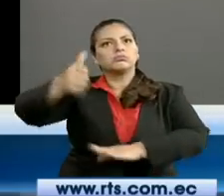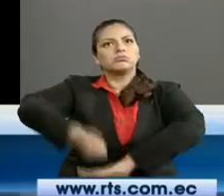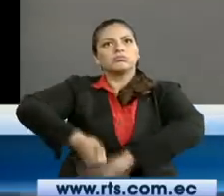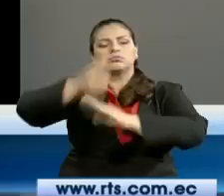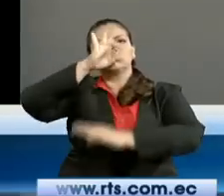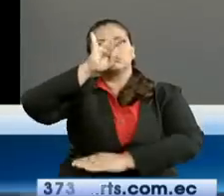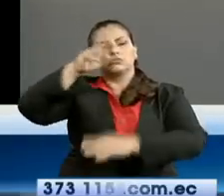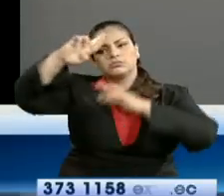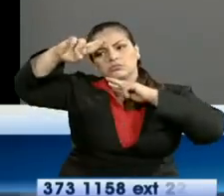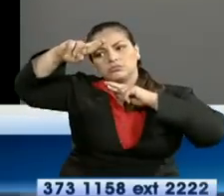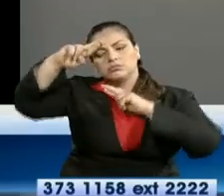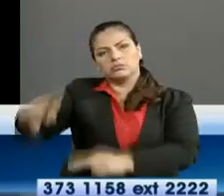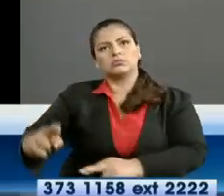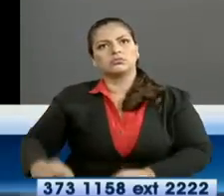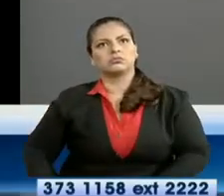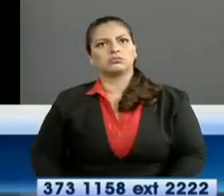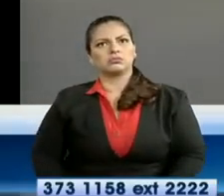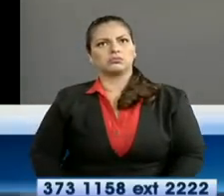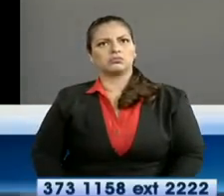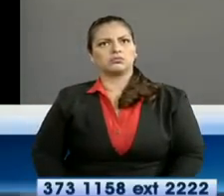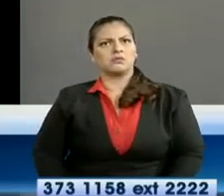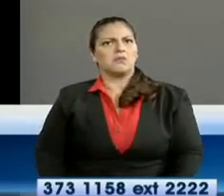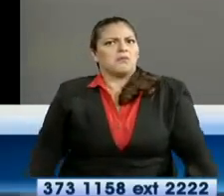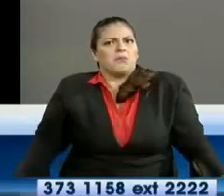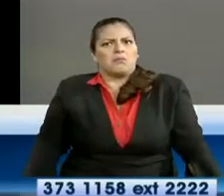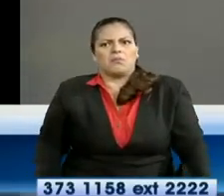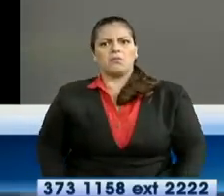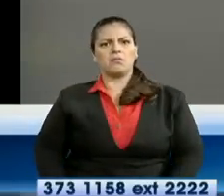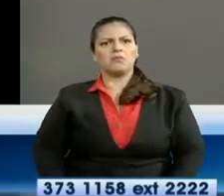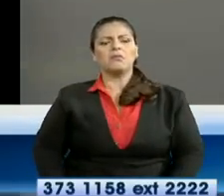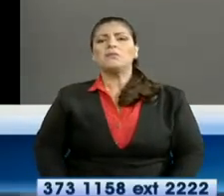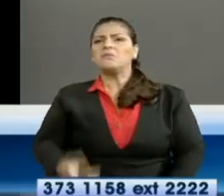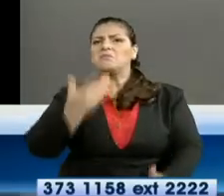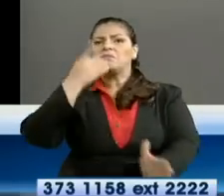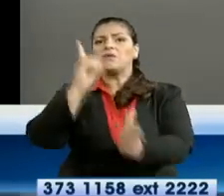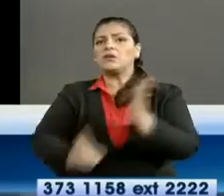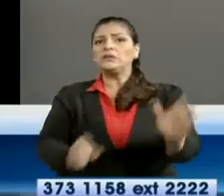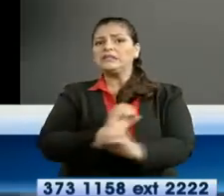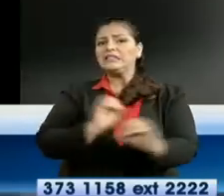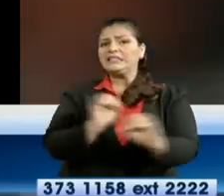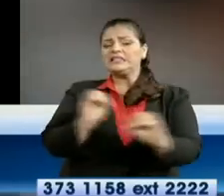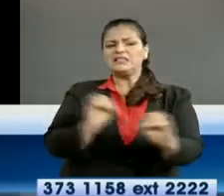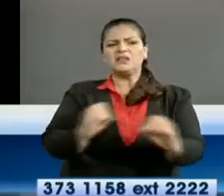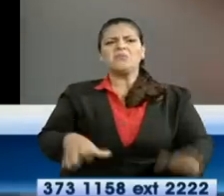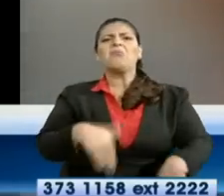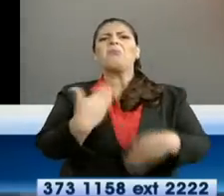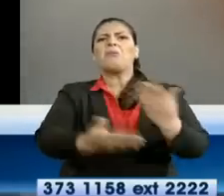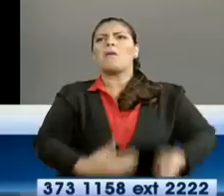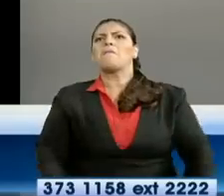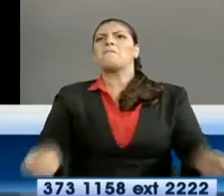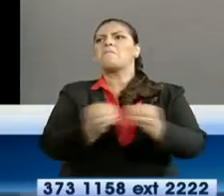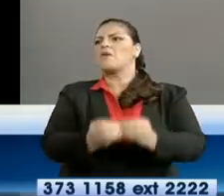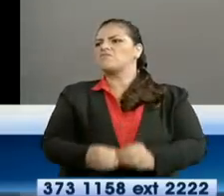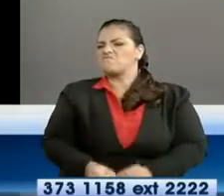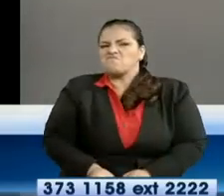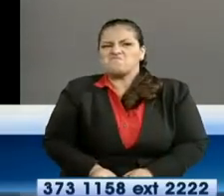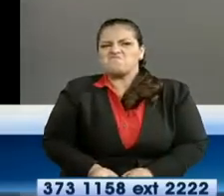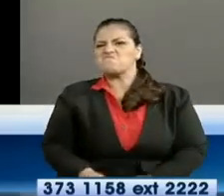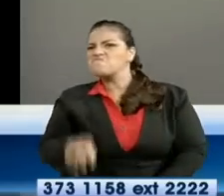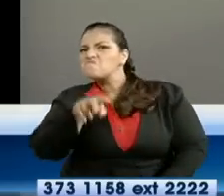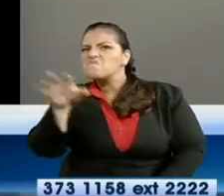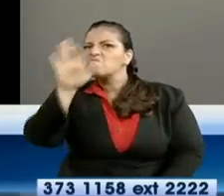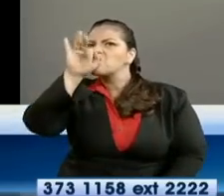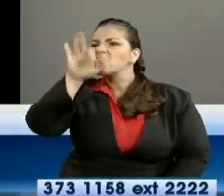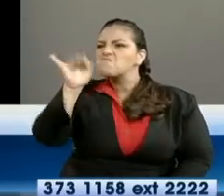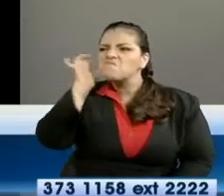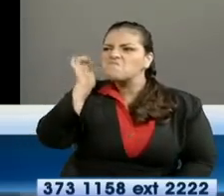o al hombre, así lo es. Tira patas arriba, lo descuartiza por allá, le hace lo que le da la gana un y ya está. Y se va. Un precedente ejemplarizador.